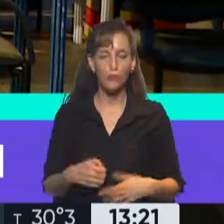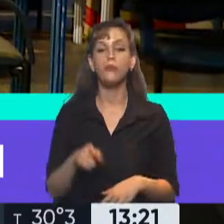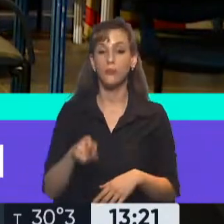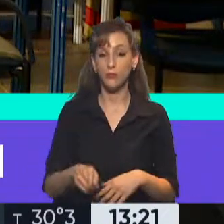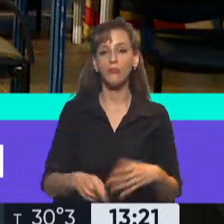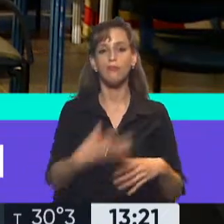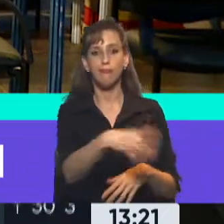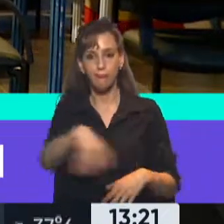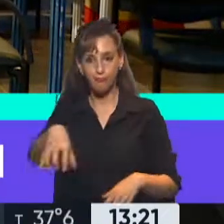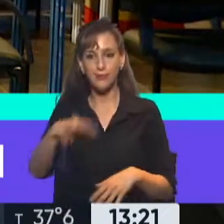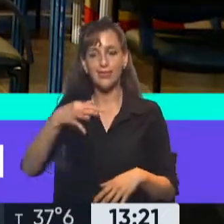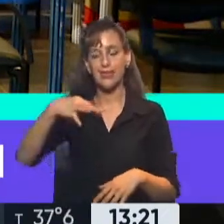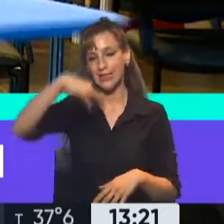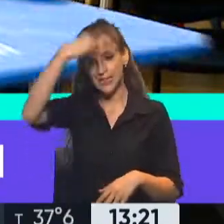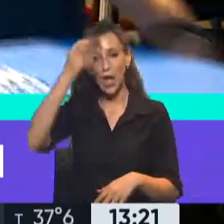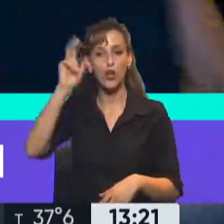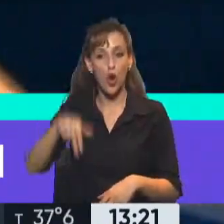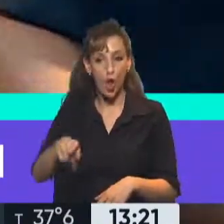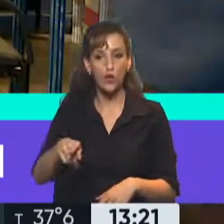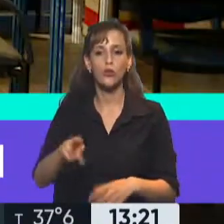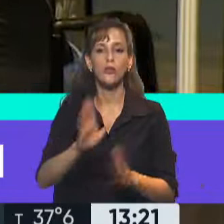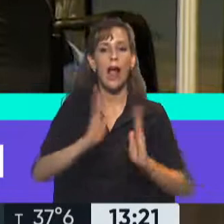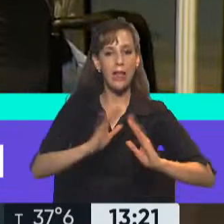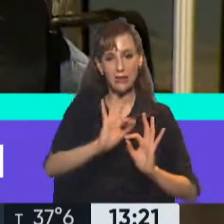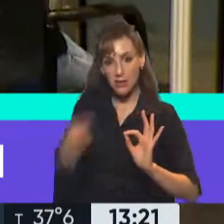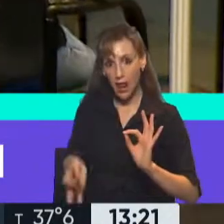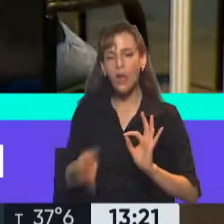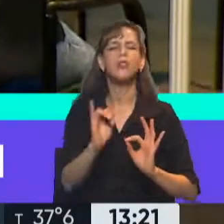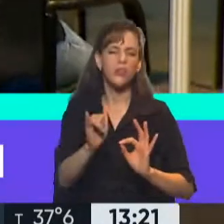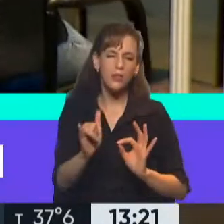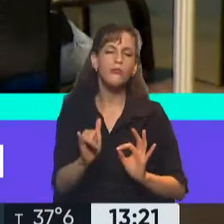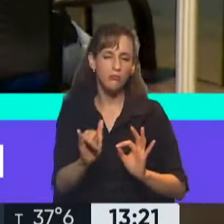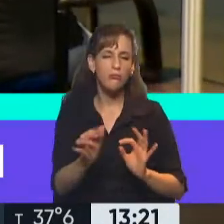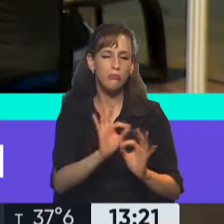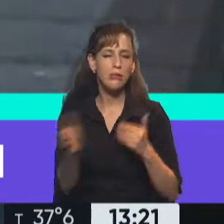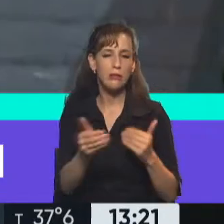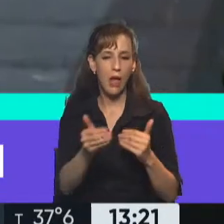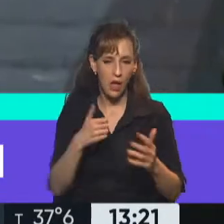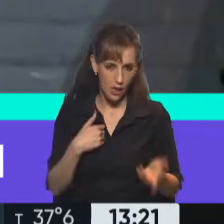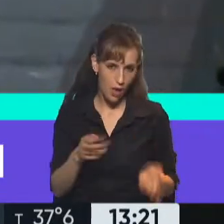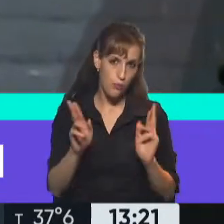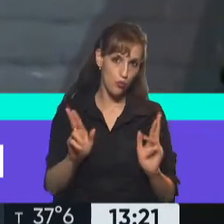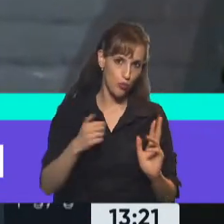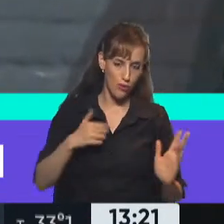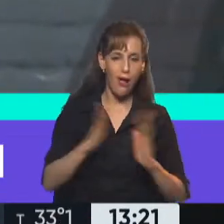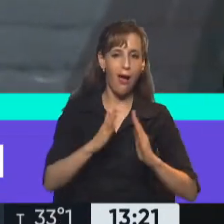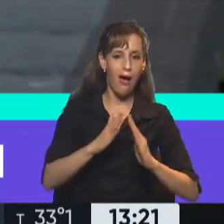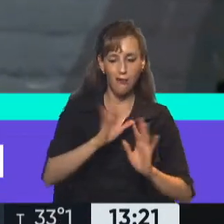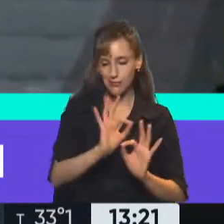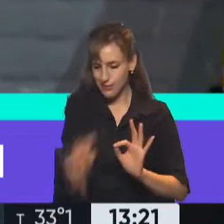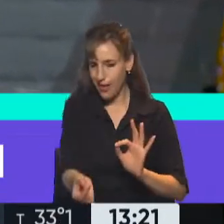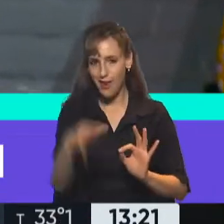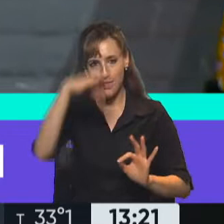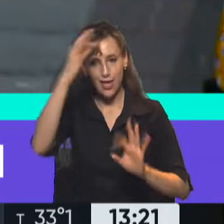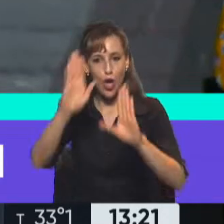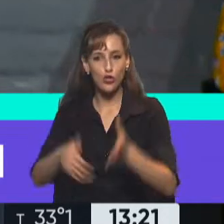Teatro Colón le queda cerca de su casa, de su trabajo? Sí, de casa y del trabajo también. Muy cerca de mi casa, Teatro Colón, y